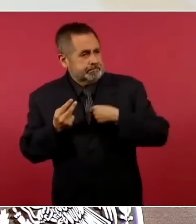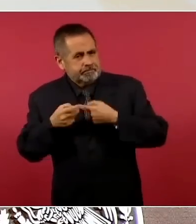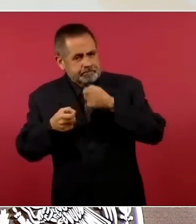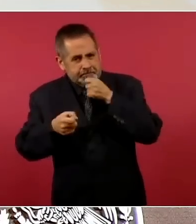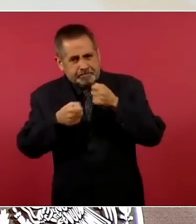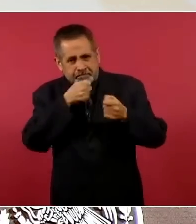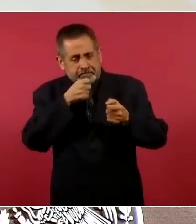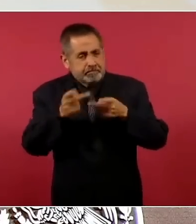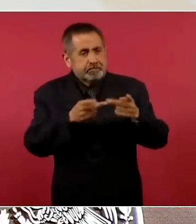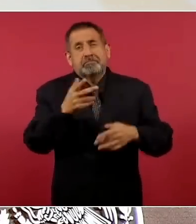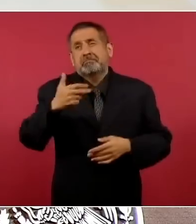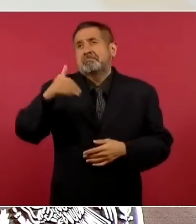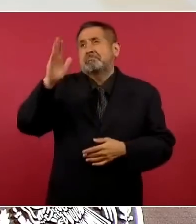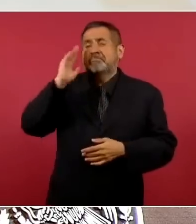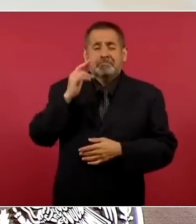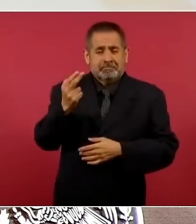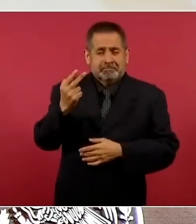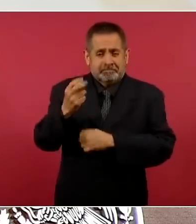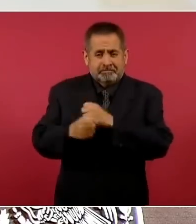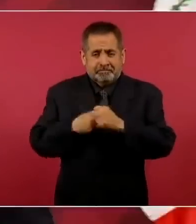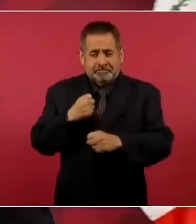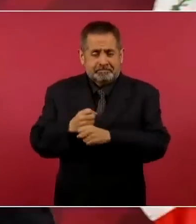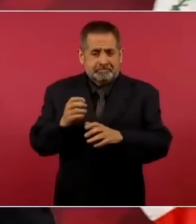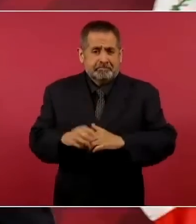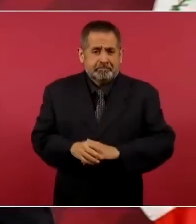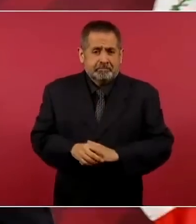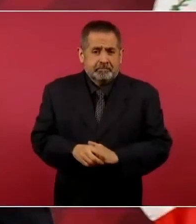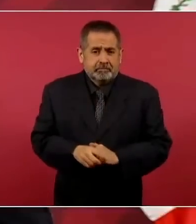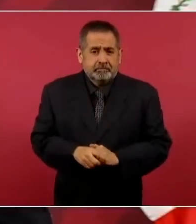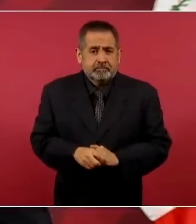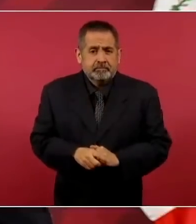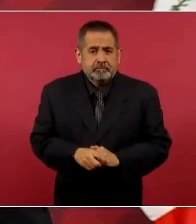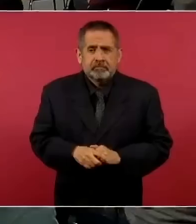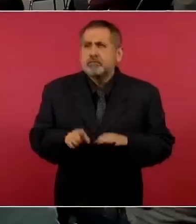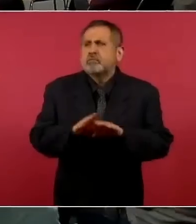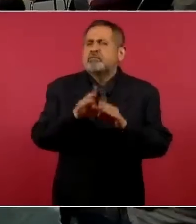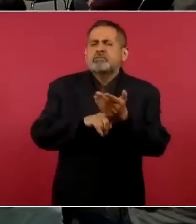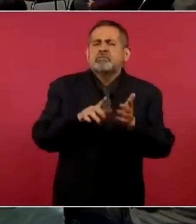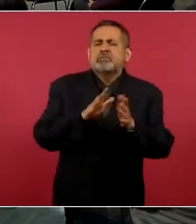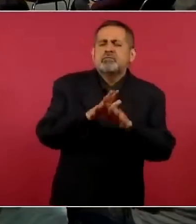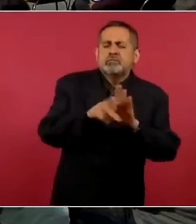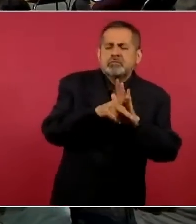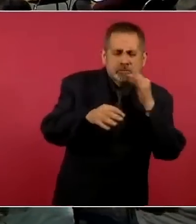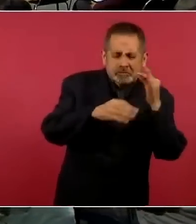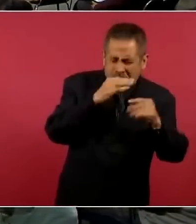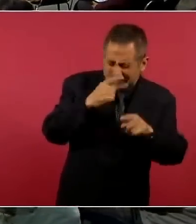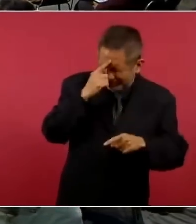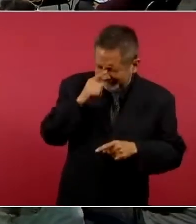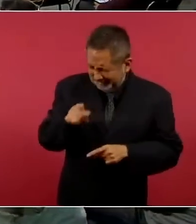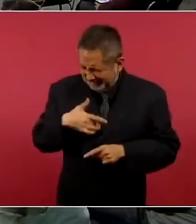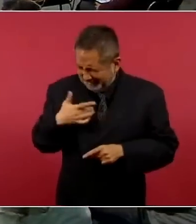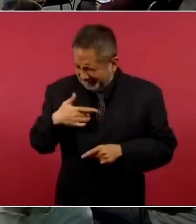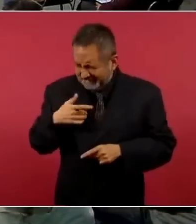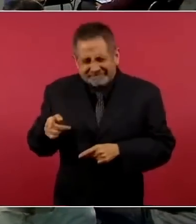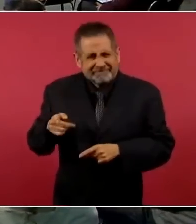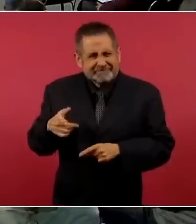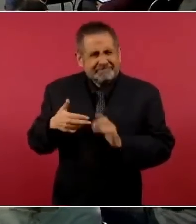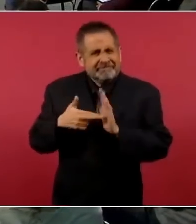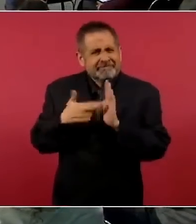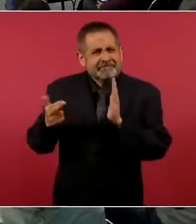pues fue hace 25 años. Entonces, ¿qué medio fue? ¿Qué medio fue? Había una revista